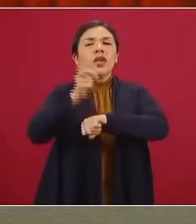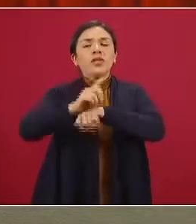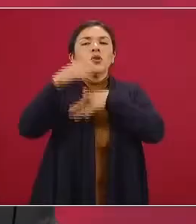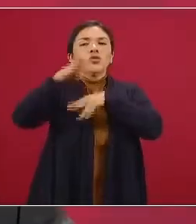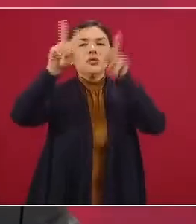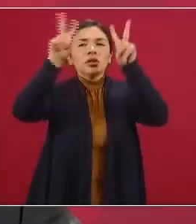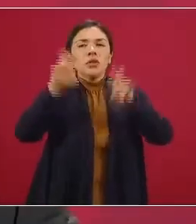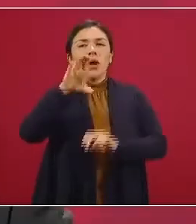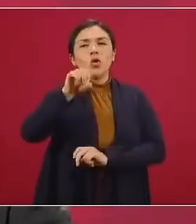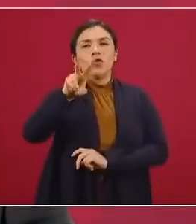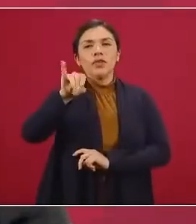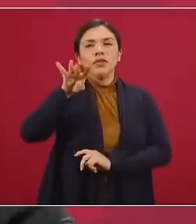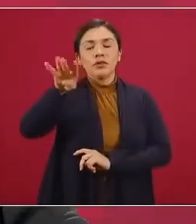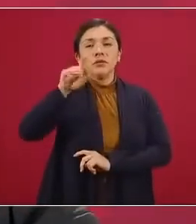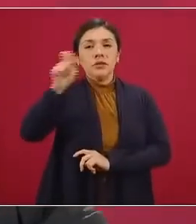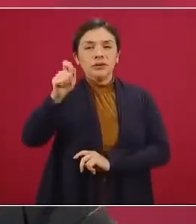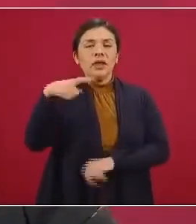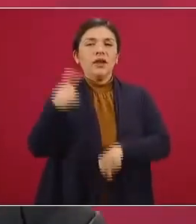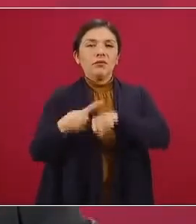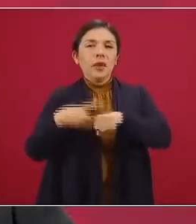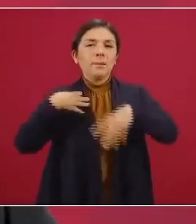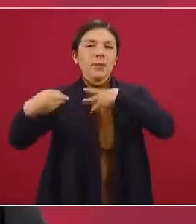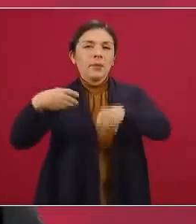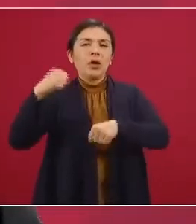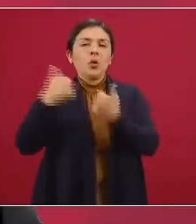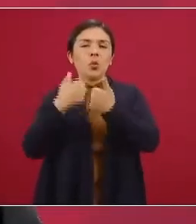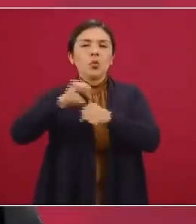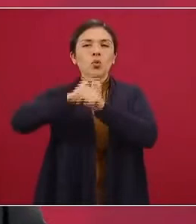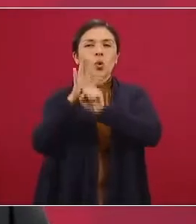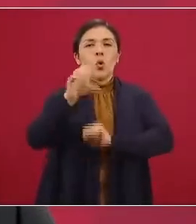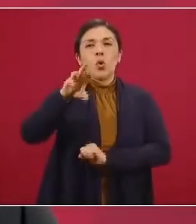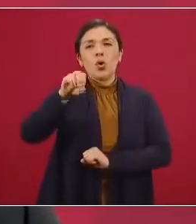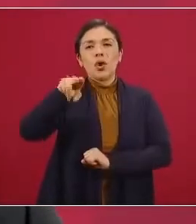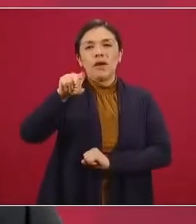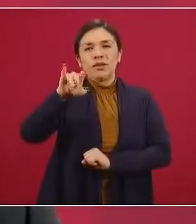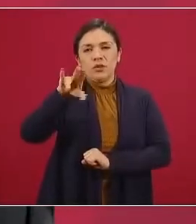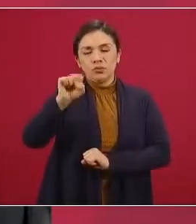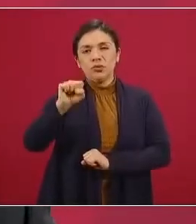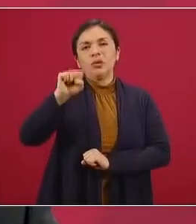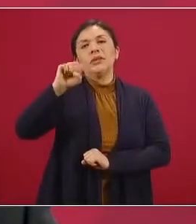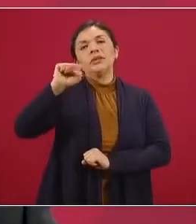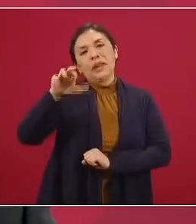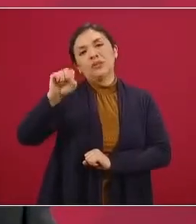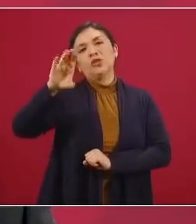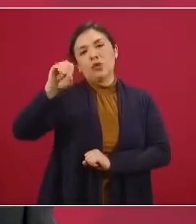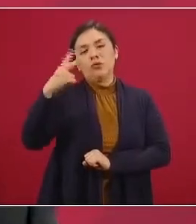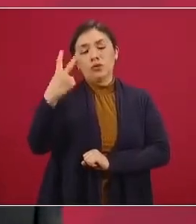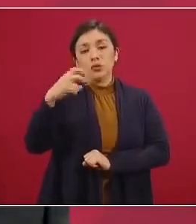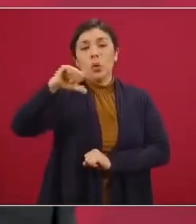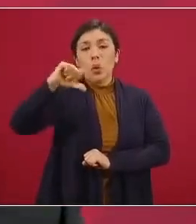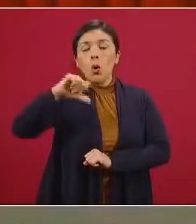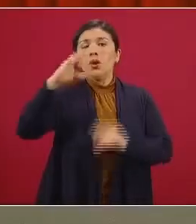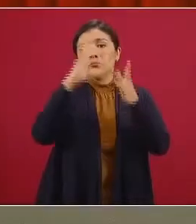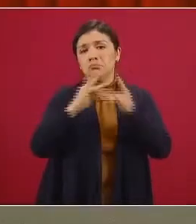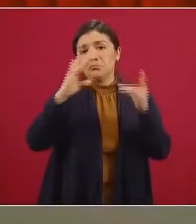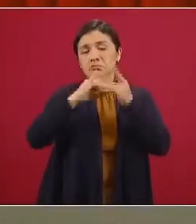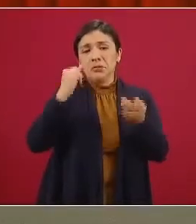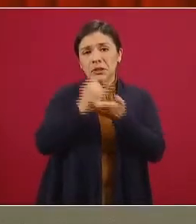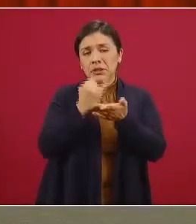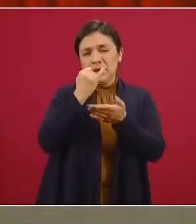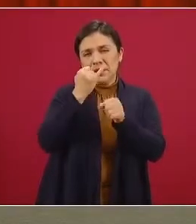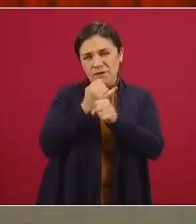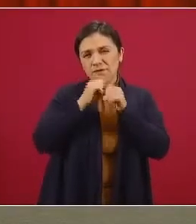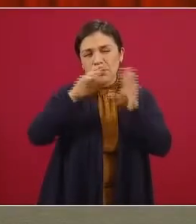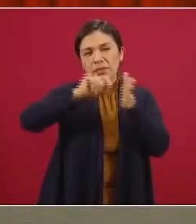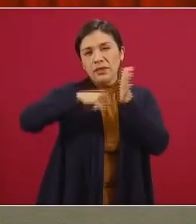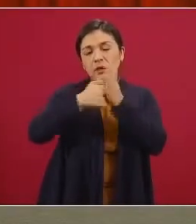COVID-19, la pandemia causada por el coronavirus SARS-CoV-2. Hoy tendremos el informe técnico que presentará